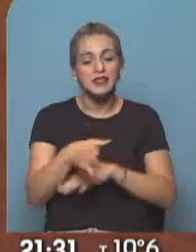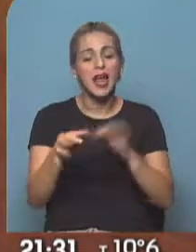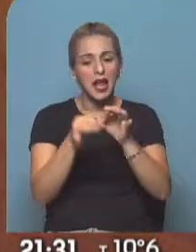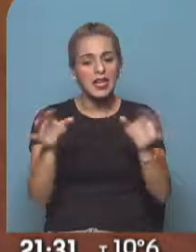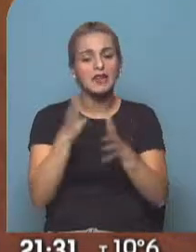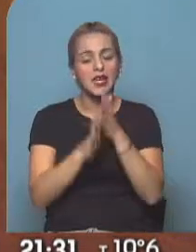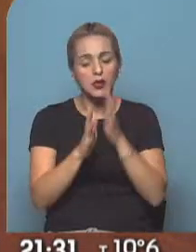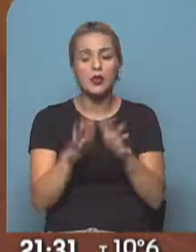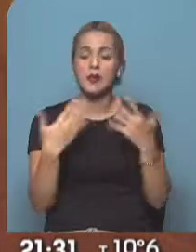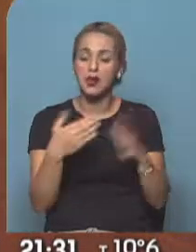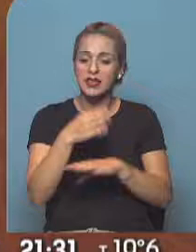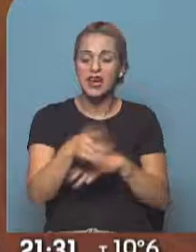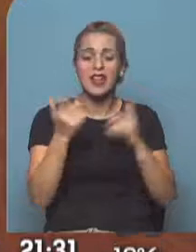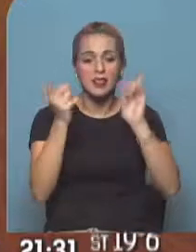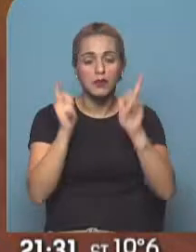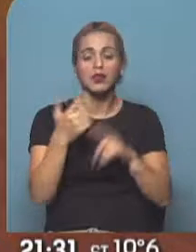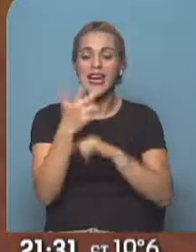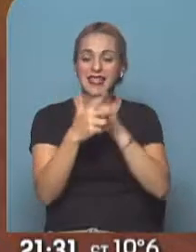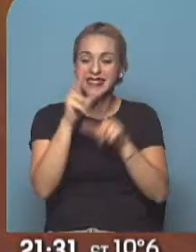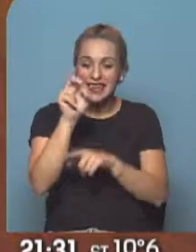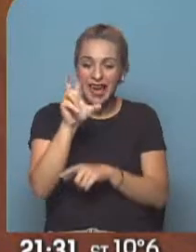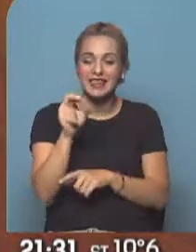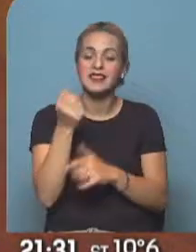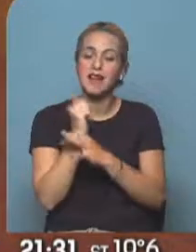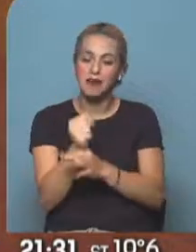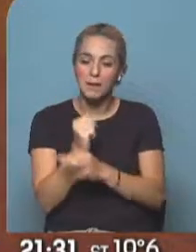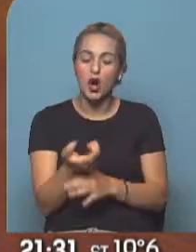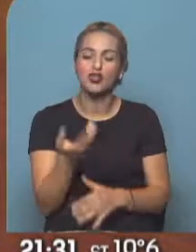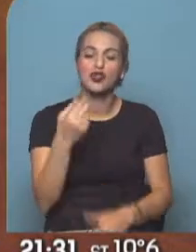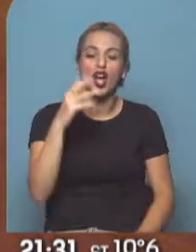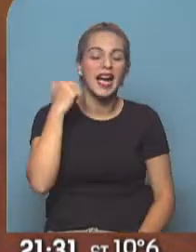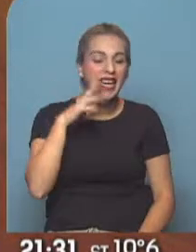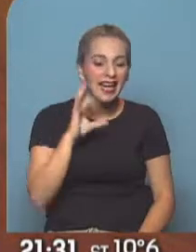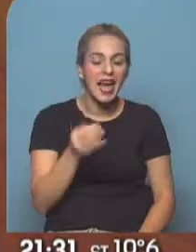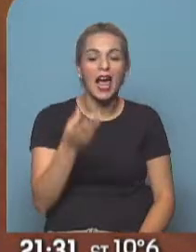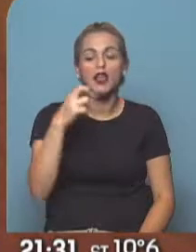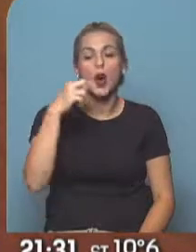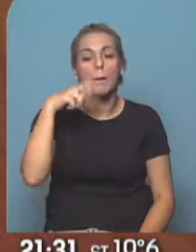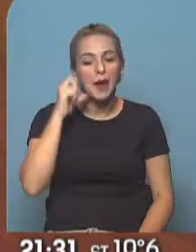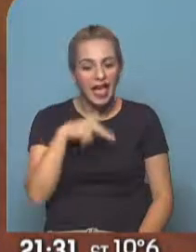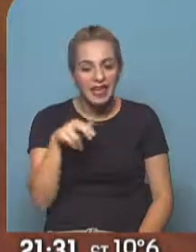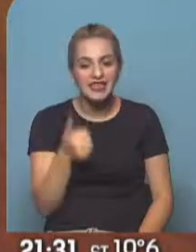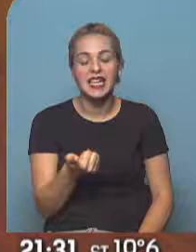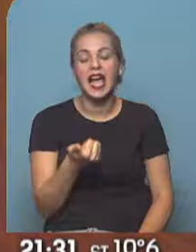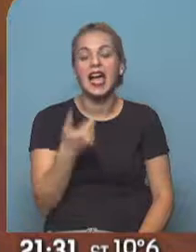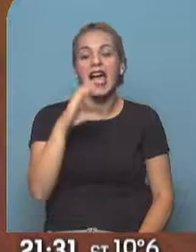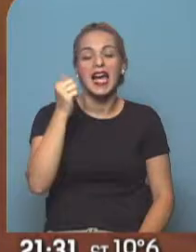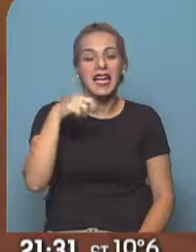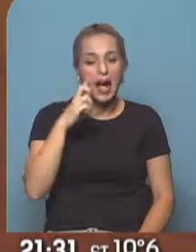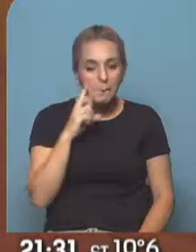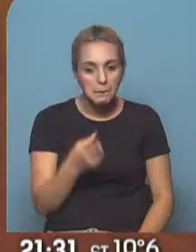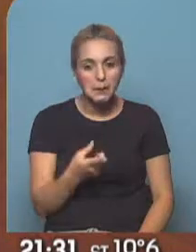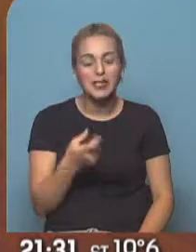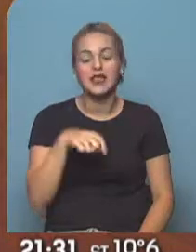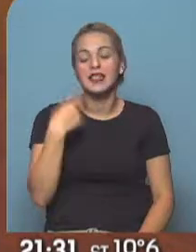podés disfrutar de la actuación de más de 30 artistas del humor, entre ellos Pablo Granados, Pachu Peña, también podemos hablar de Campi, Luis Rubio,